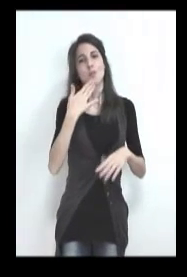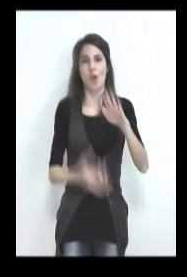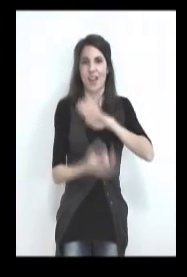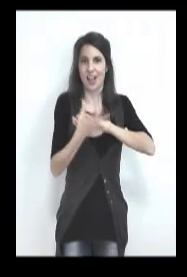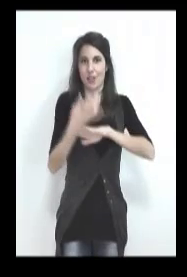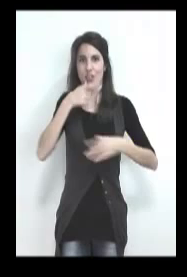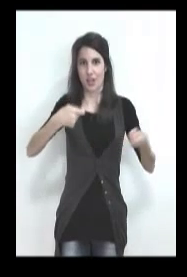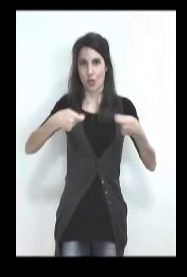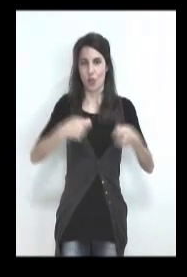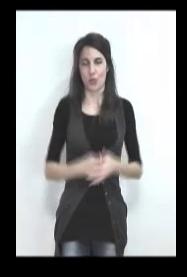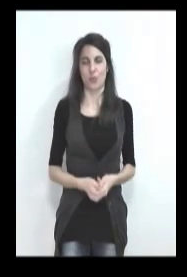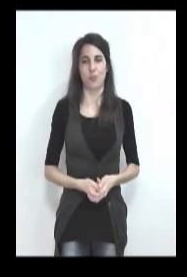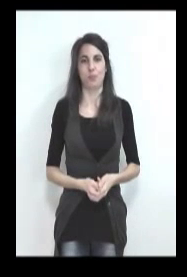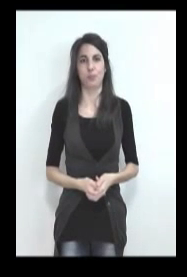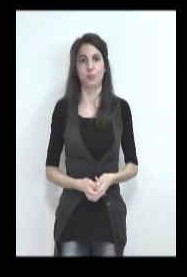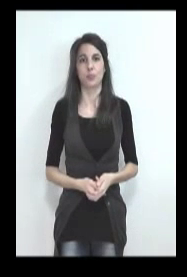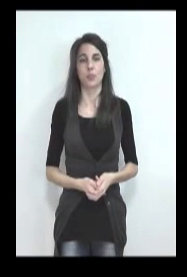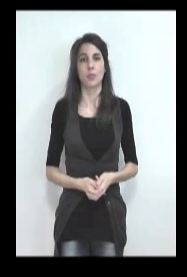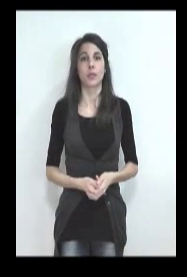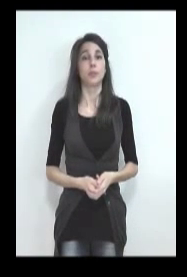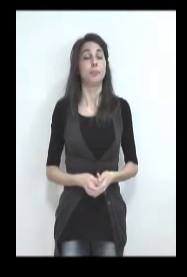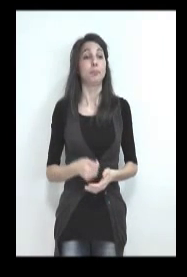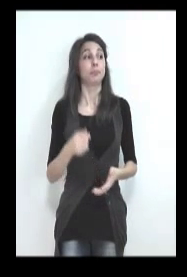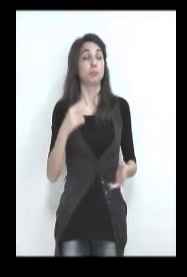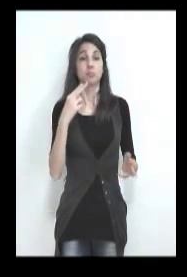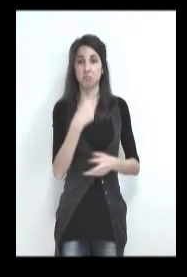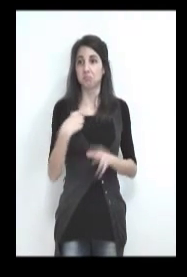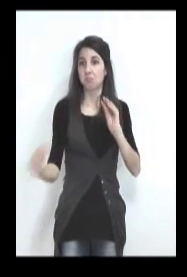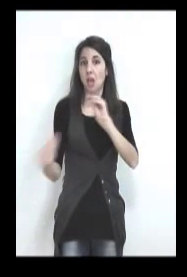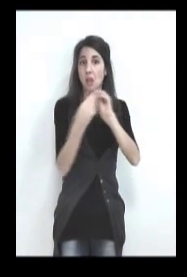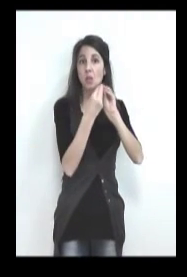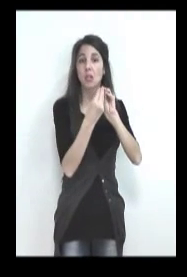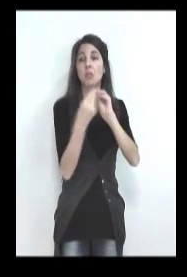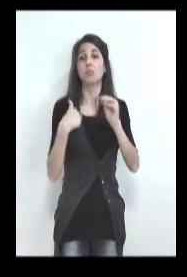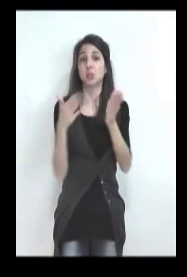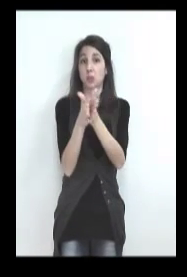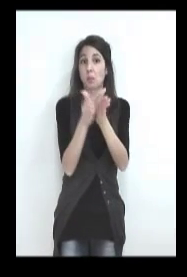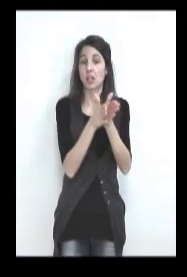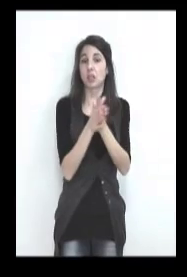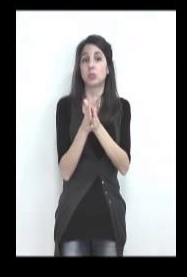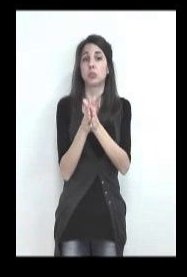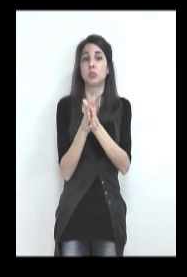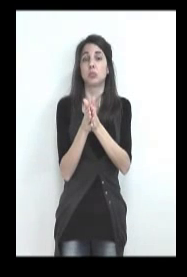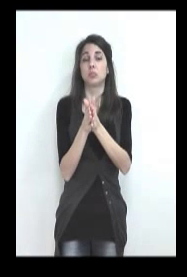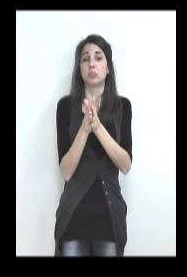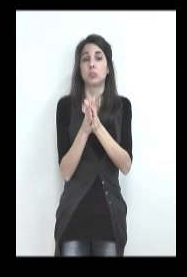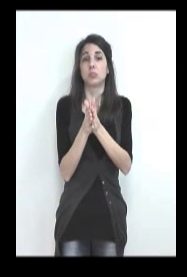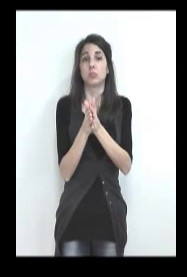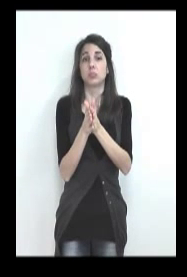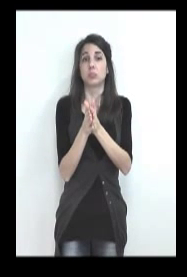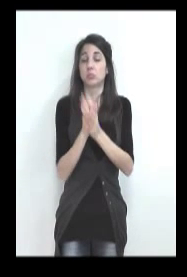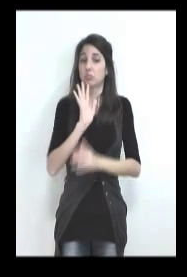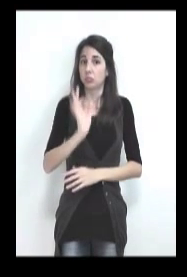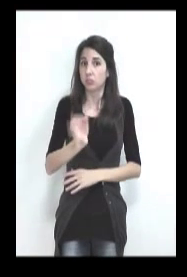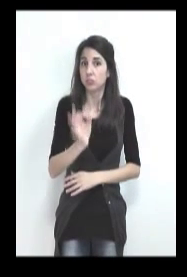favor. Pues yo básicamente estoy de acuerdo con lo que han comentado vosotros tres. Sí es